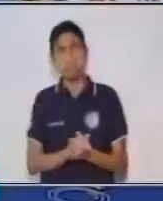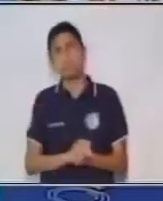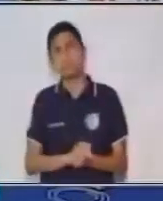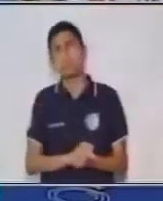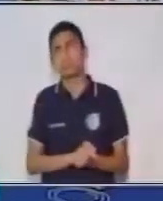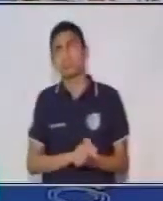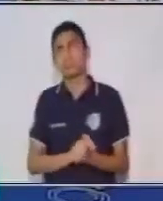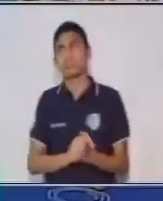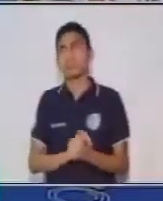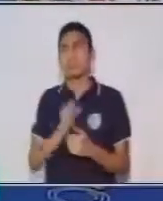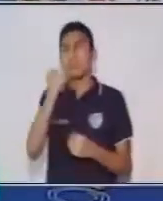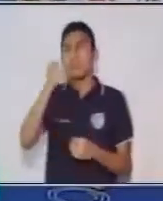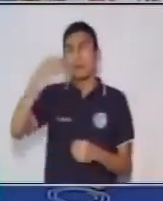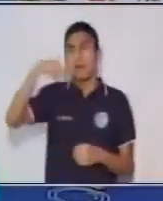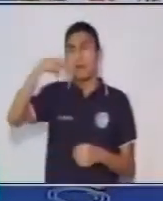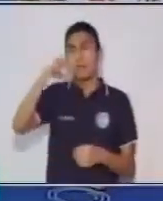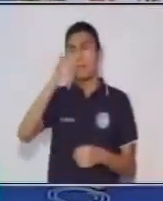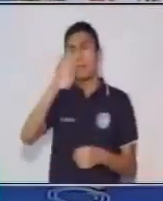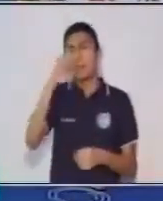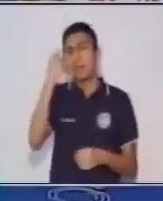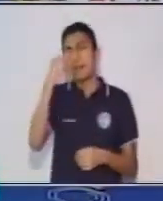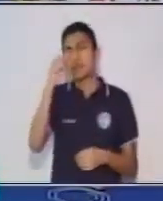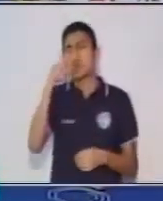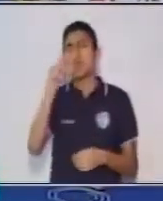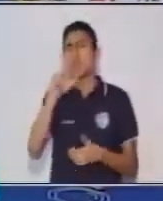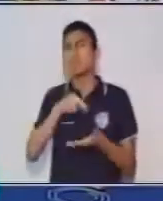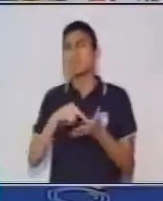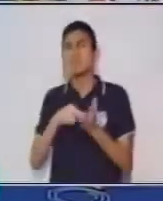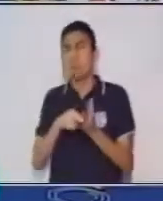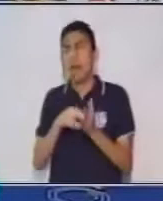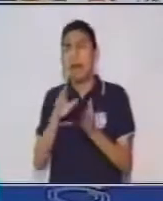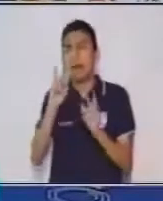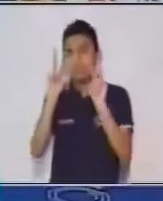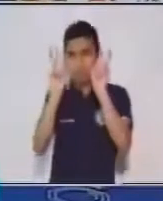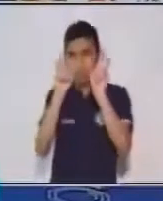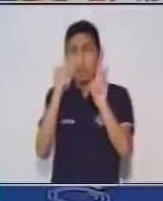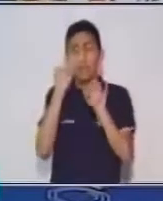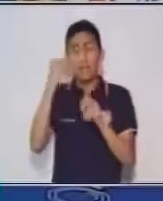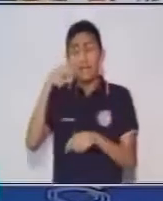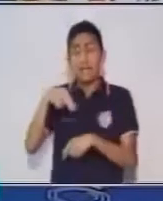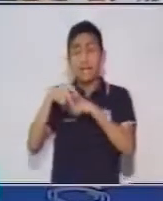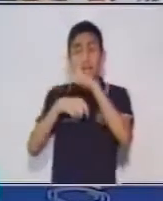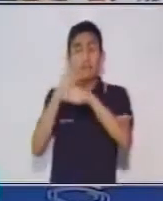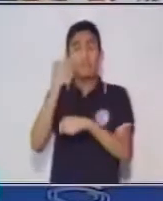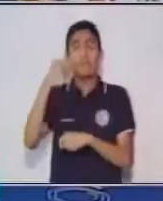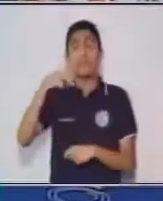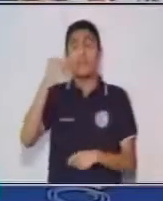Es el infinitivo. De acá vamos a partir.